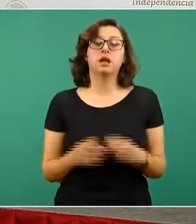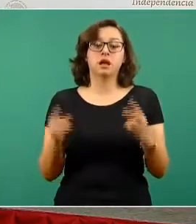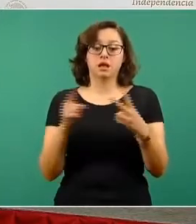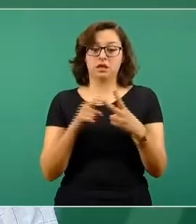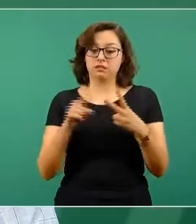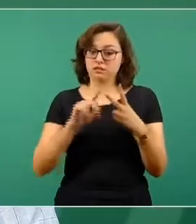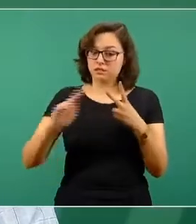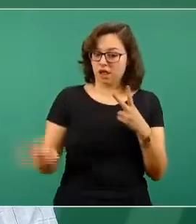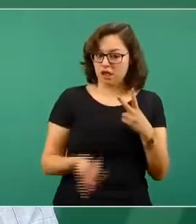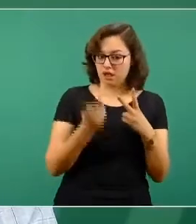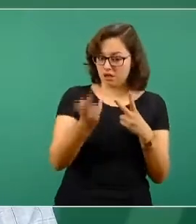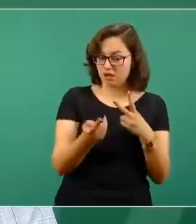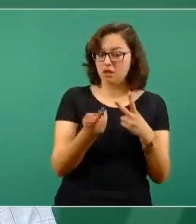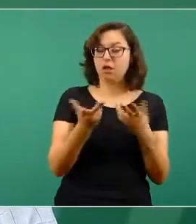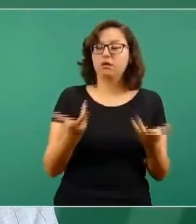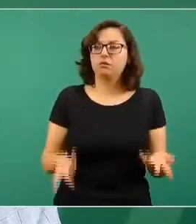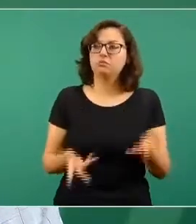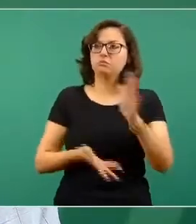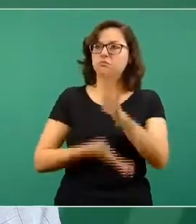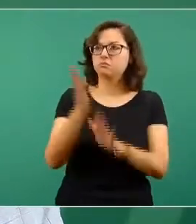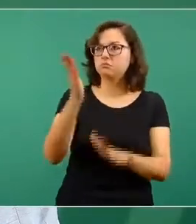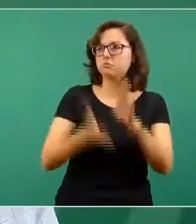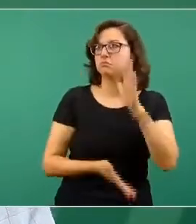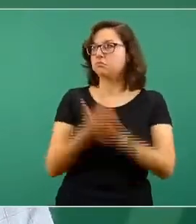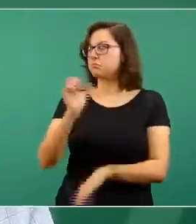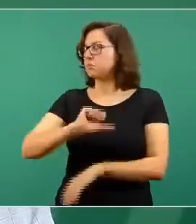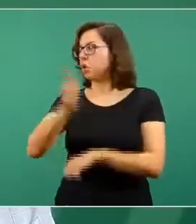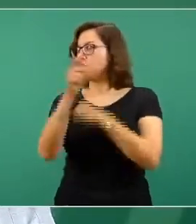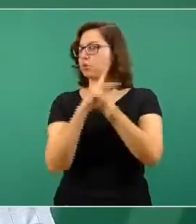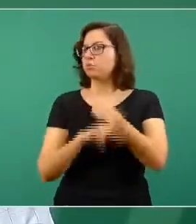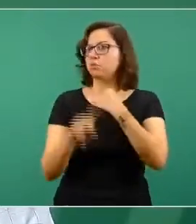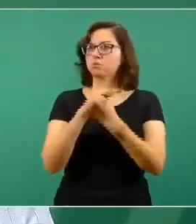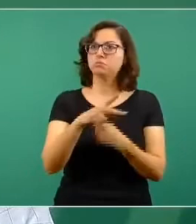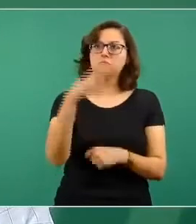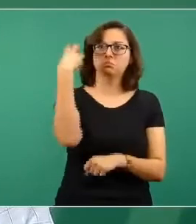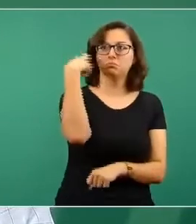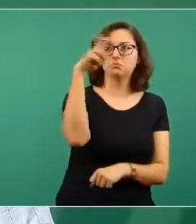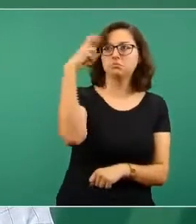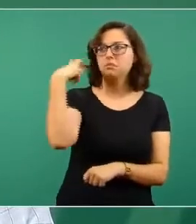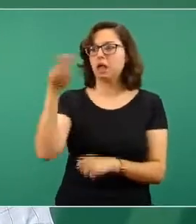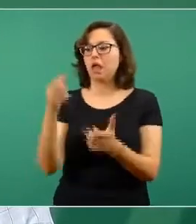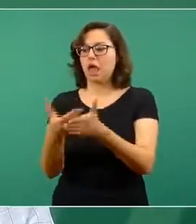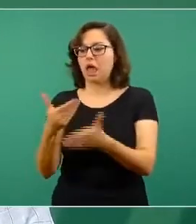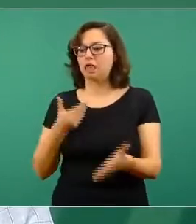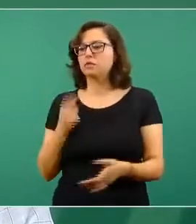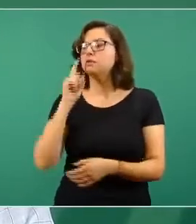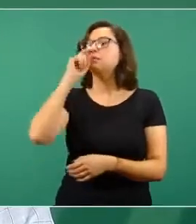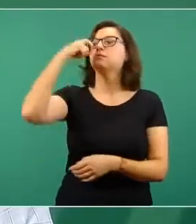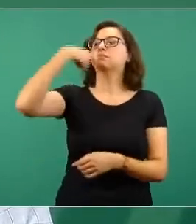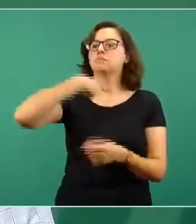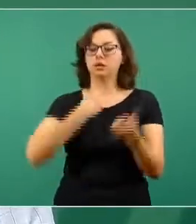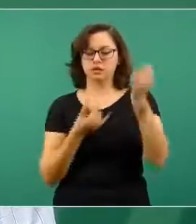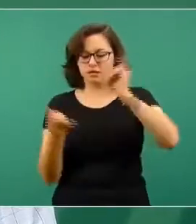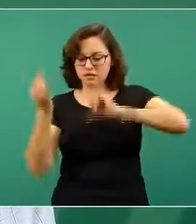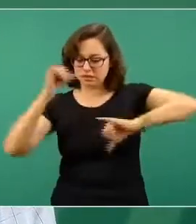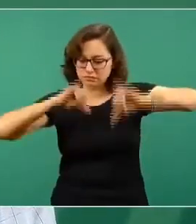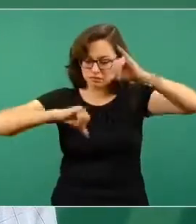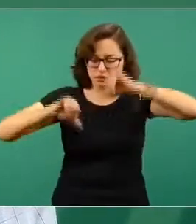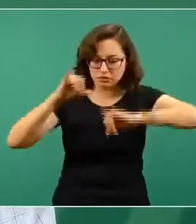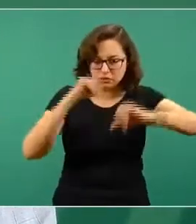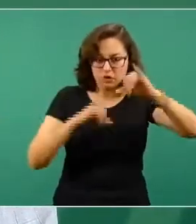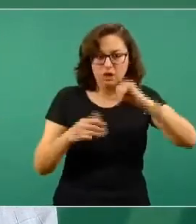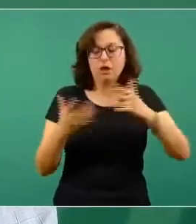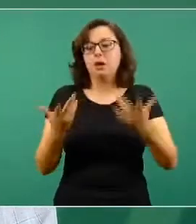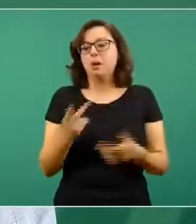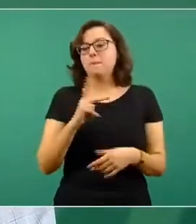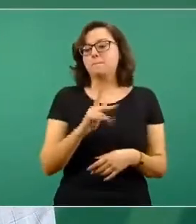de la pregunta de si es necesario realizar algún tipo de prueba de laboratorio o que las personas se vayan a hacer pruebas